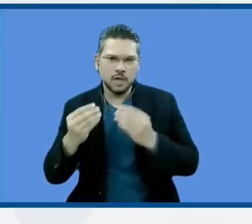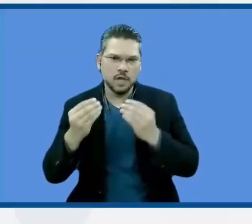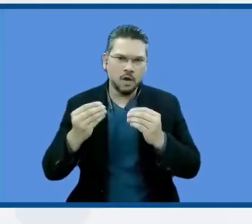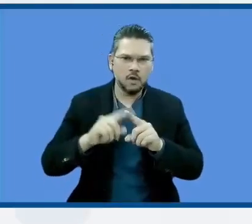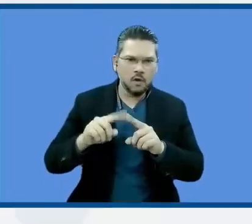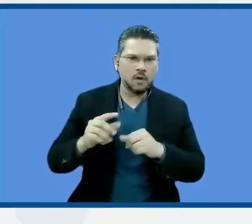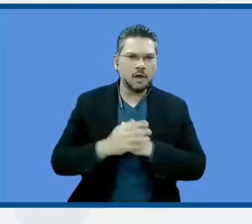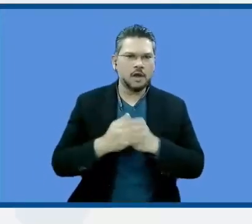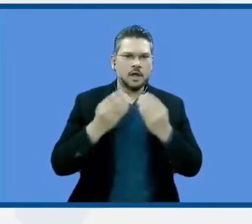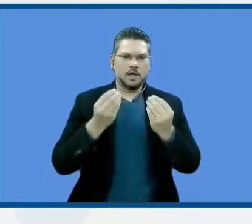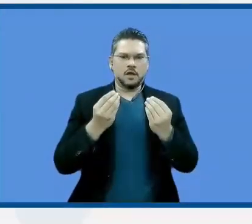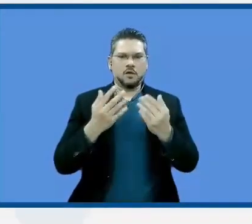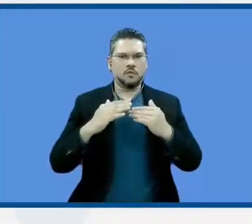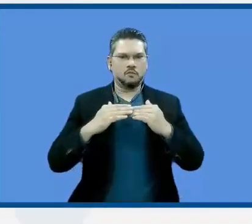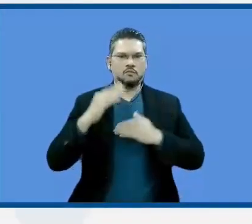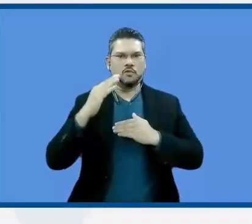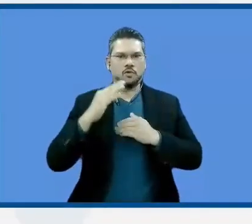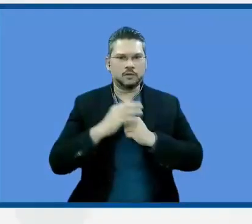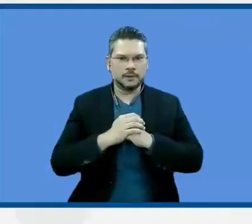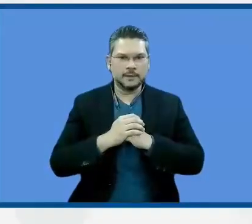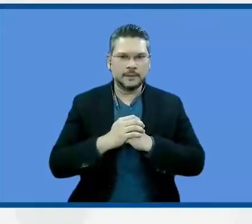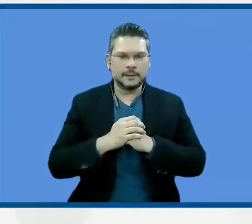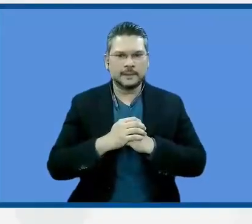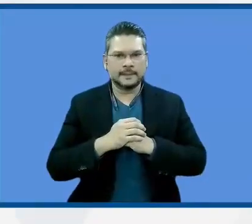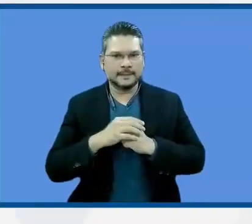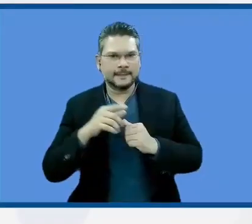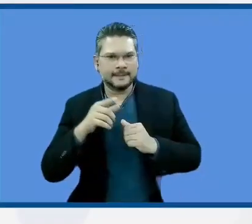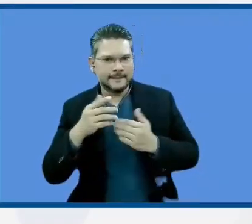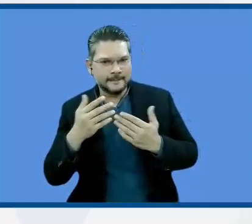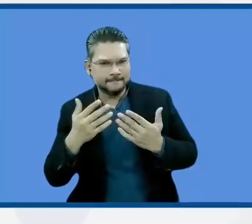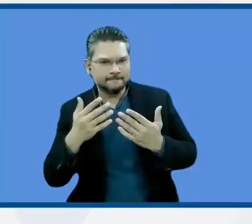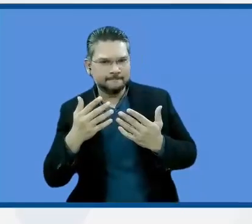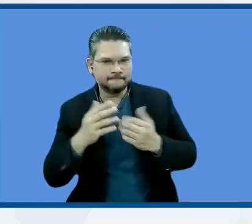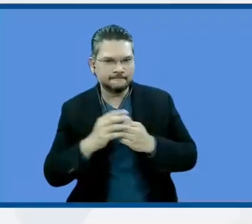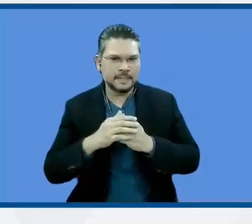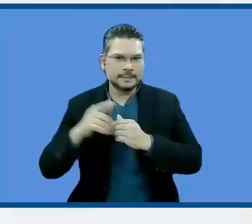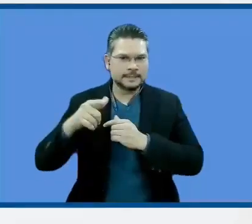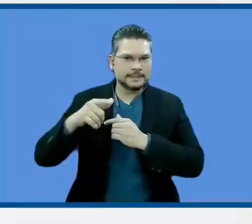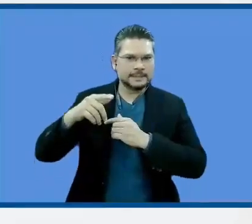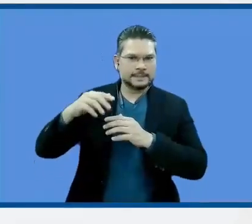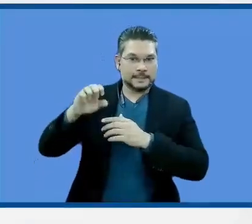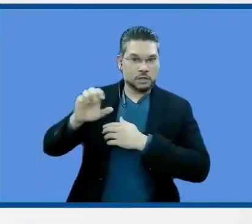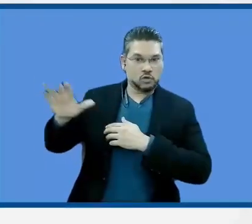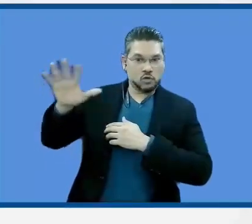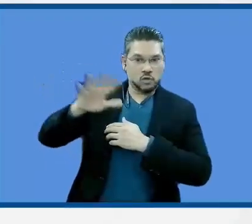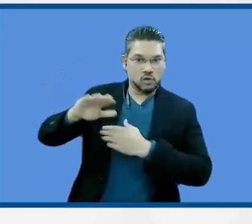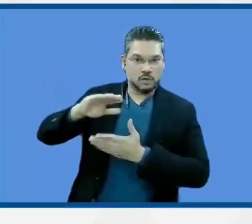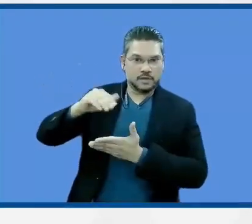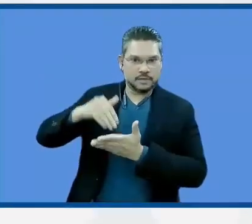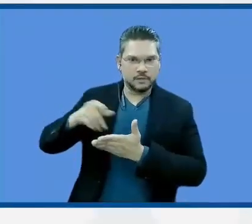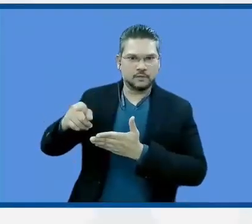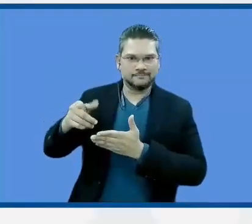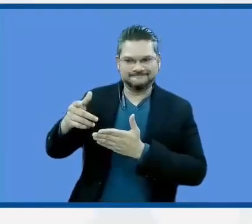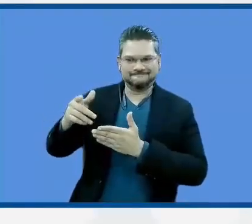para Pronósticos Climáticos de Alcance Medio. Para los profesionales